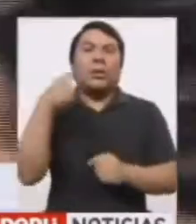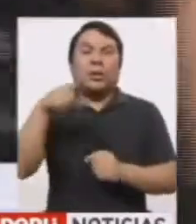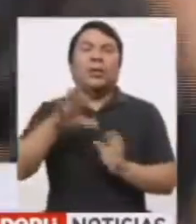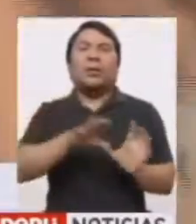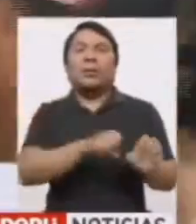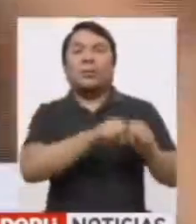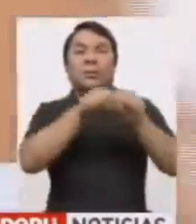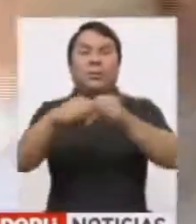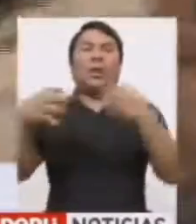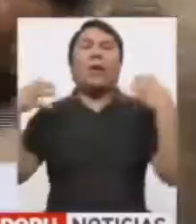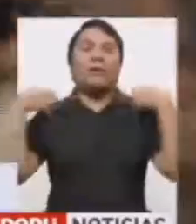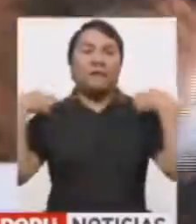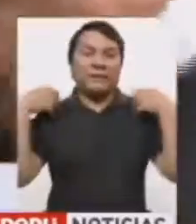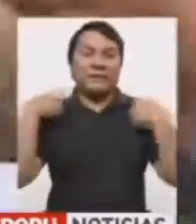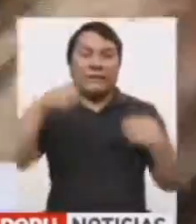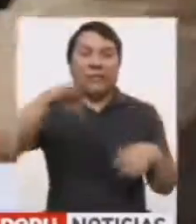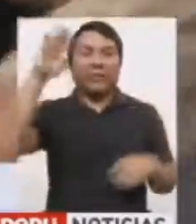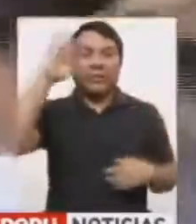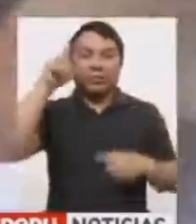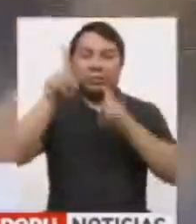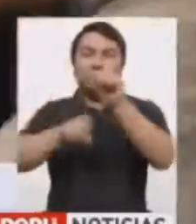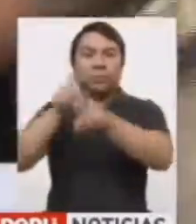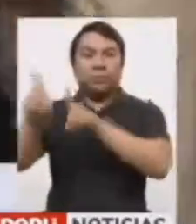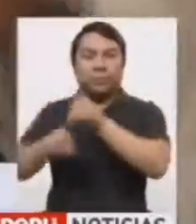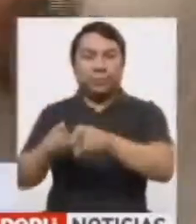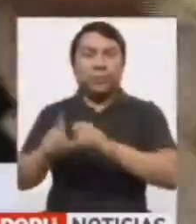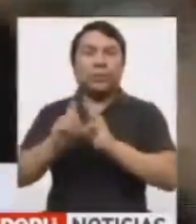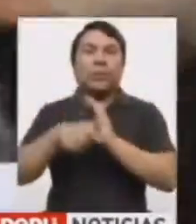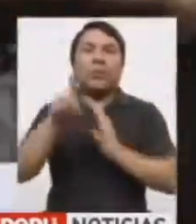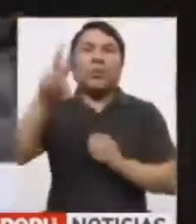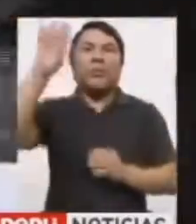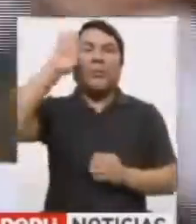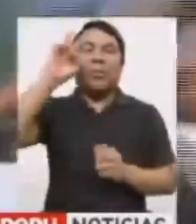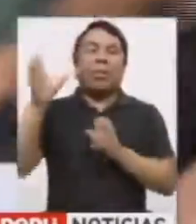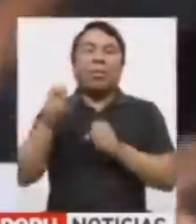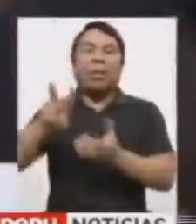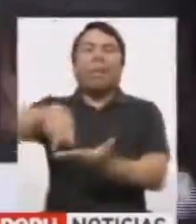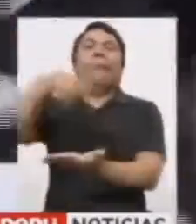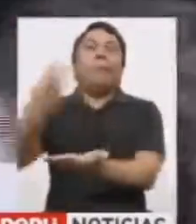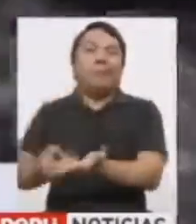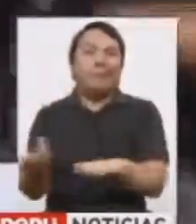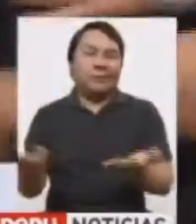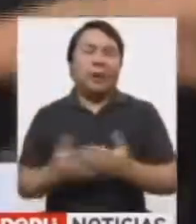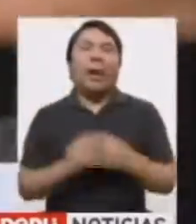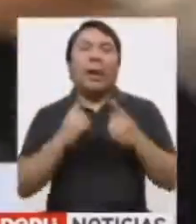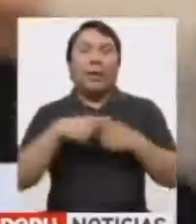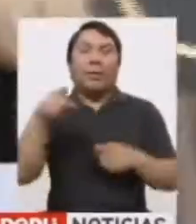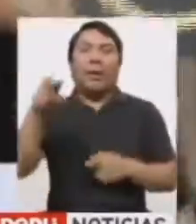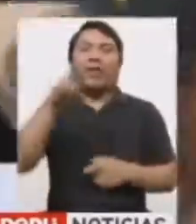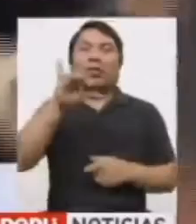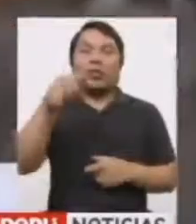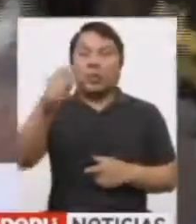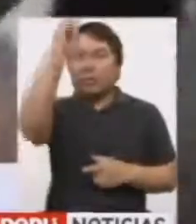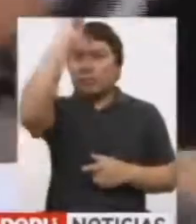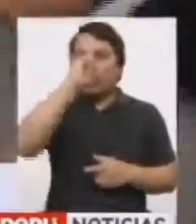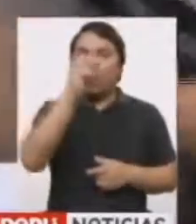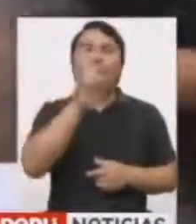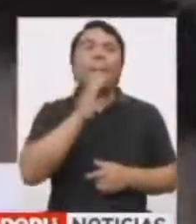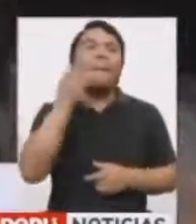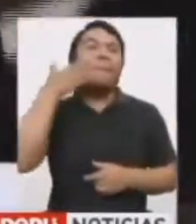desde las oficinas de requisitorias. Un policía se resbaló durante el traslado. García salió con una gorra blanca.